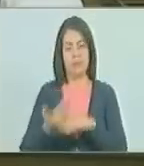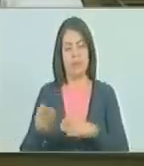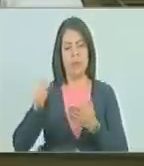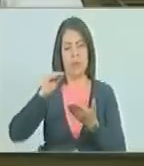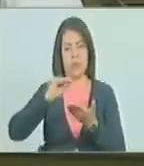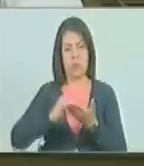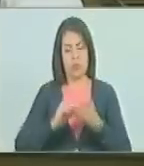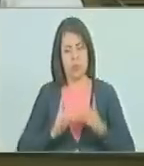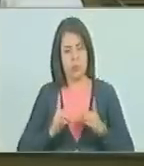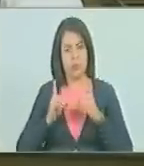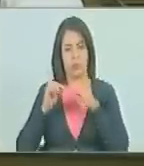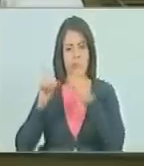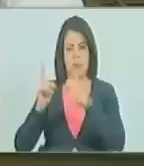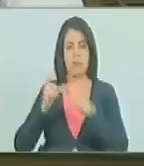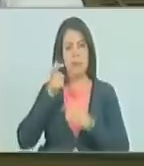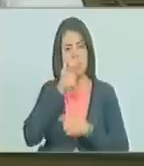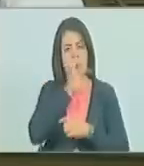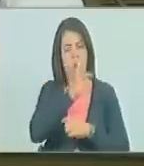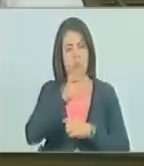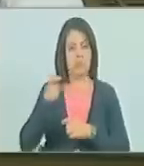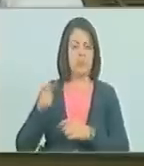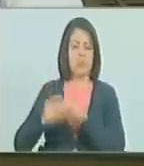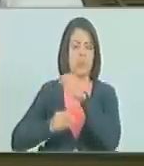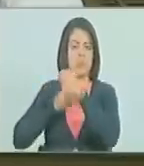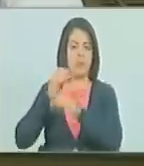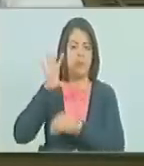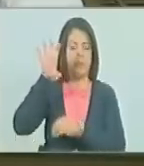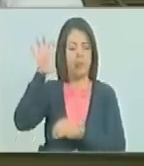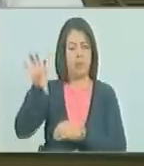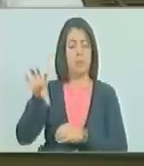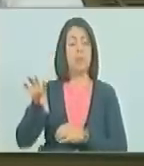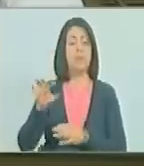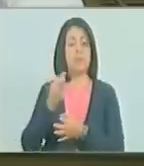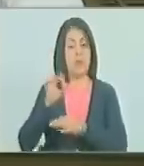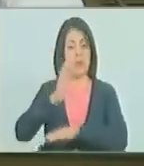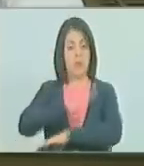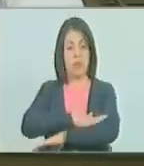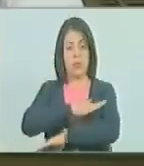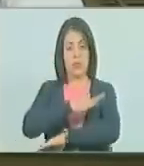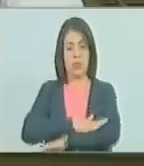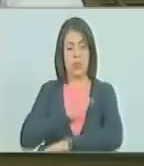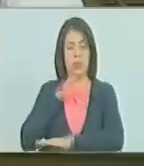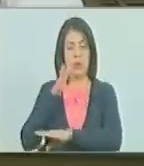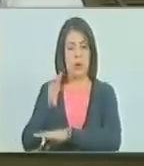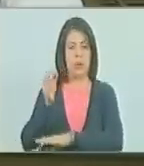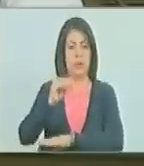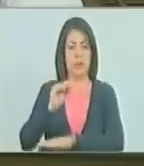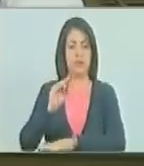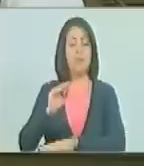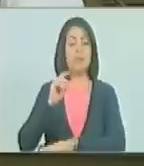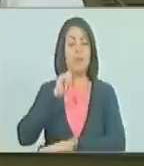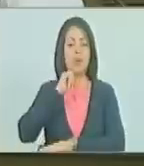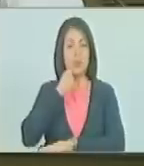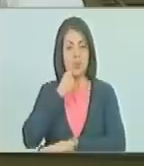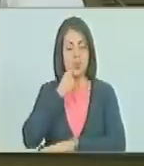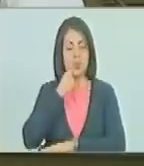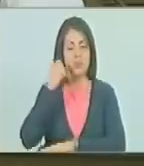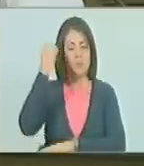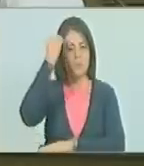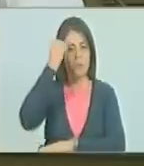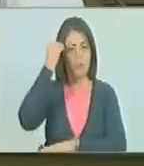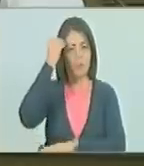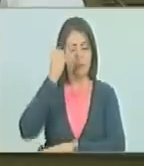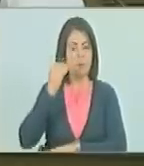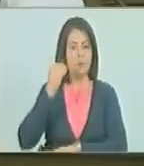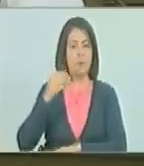devoción del pueblo multinacional hacia el país y la cálida actitud hacia la madre patria rusa.